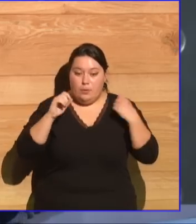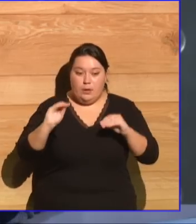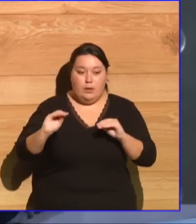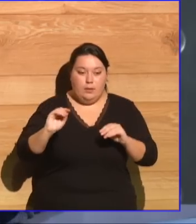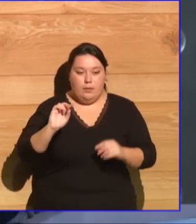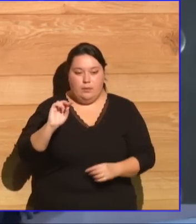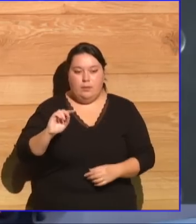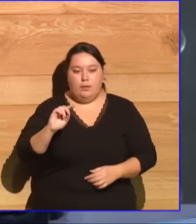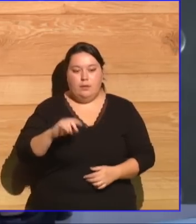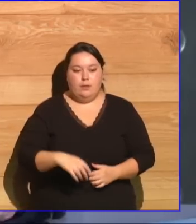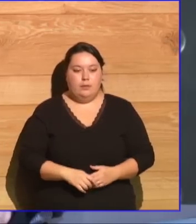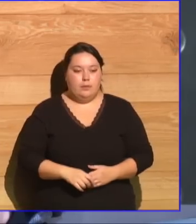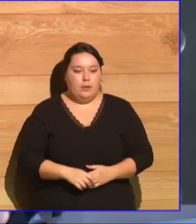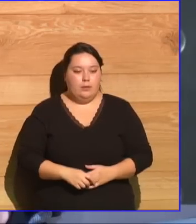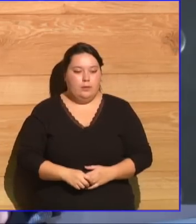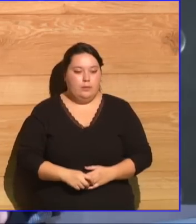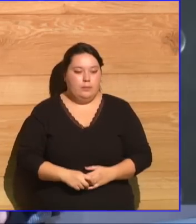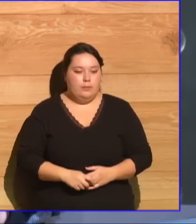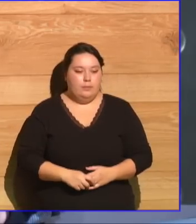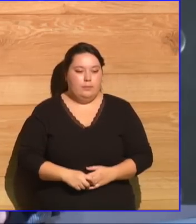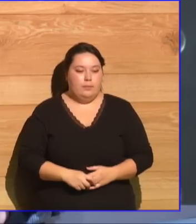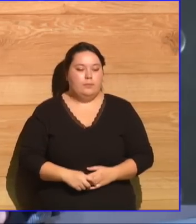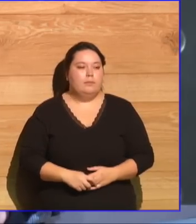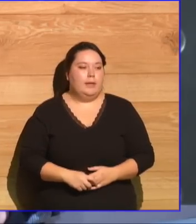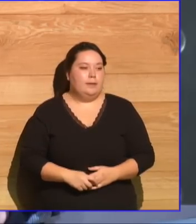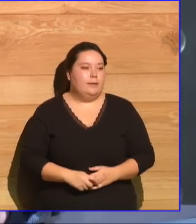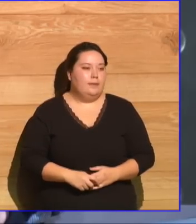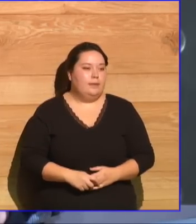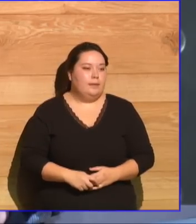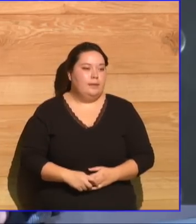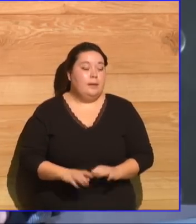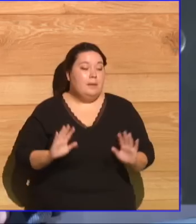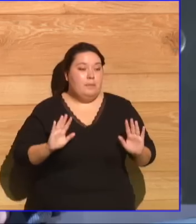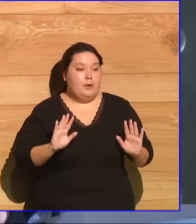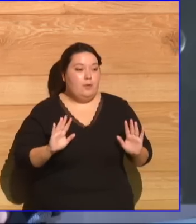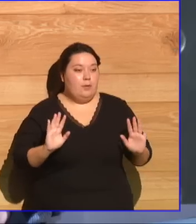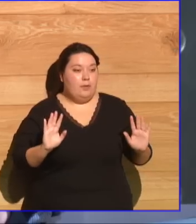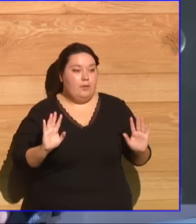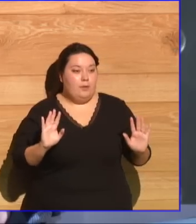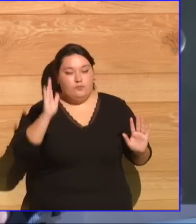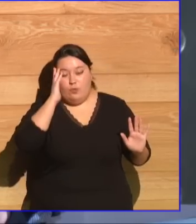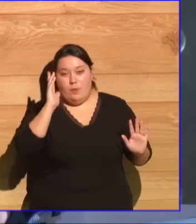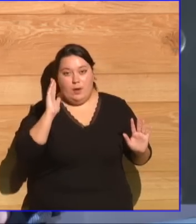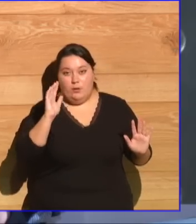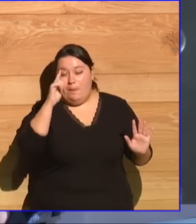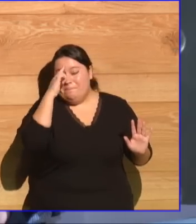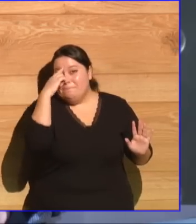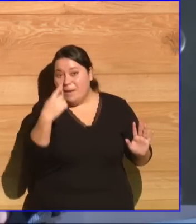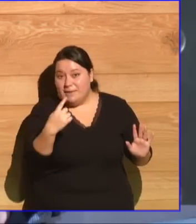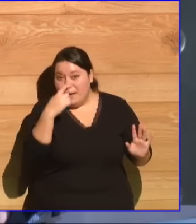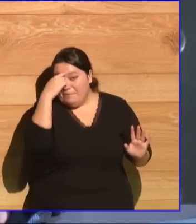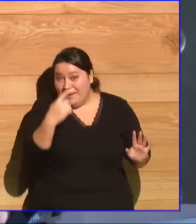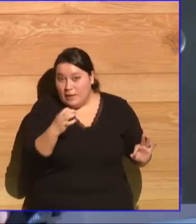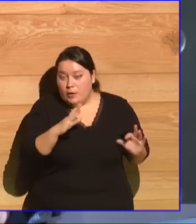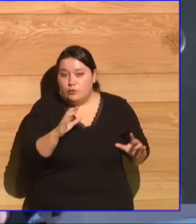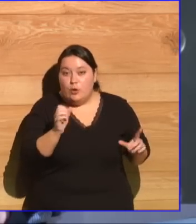Michael Jackson. Luego se fue separando de él. Pero él nunca imaginó de verdad a Michael Jackson protagonizando